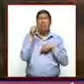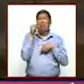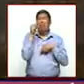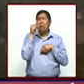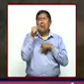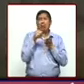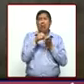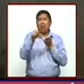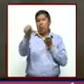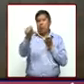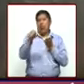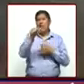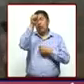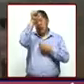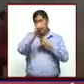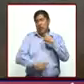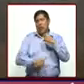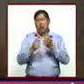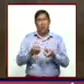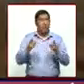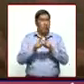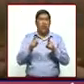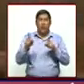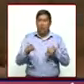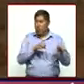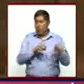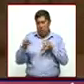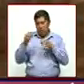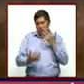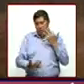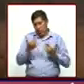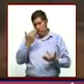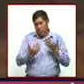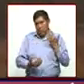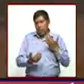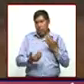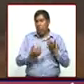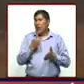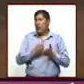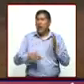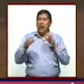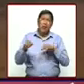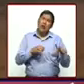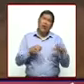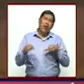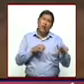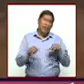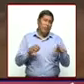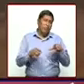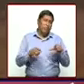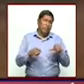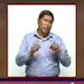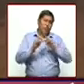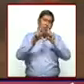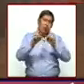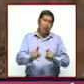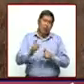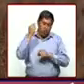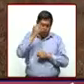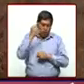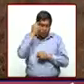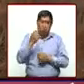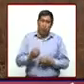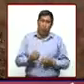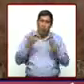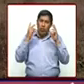cierto?, con relación al daño que se hace cuando realizan este tipo de quemas ilegales. ¿Qué es lo que se tiene que hacer? Realmente se cuestiona al gobierno y